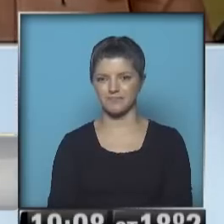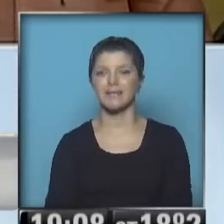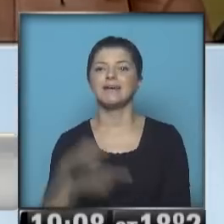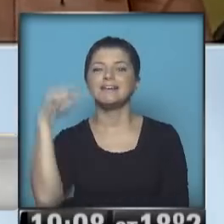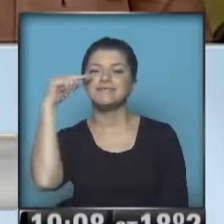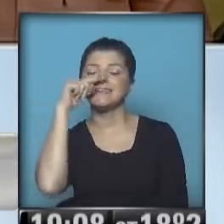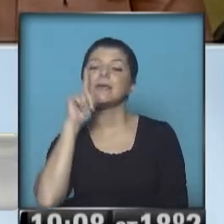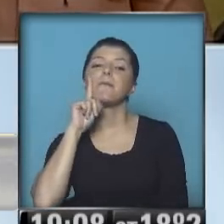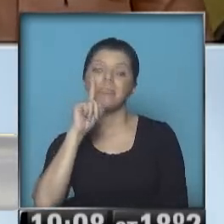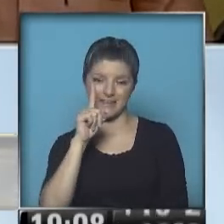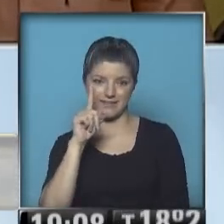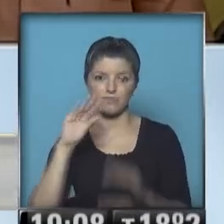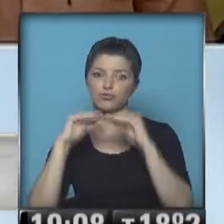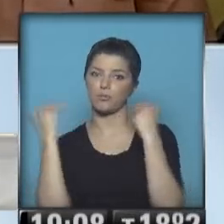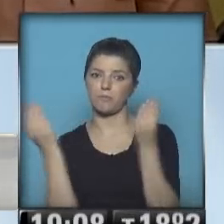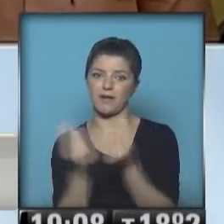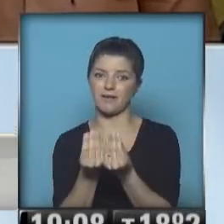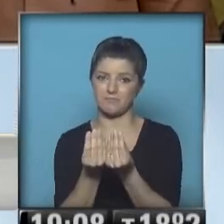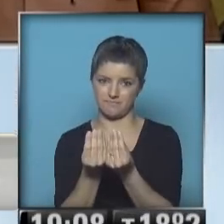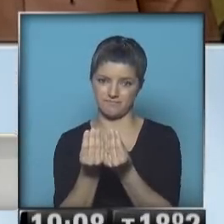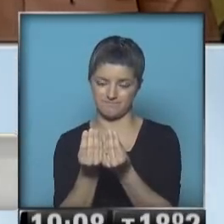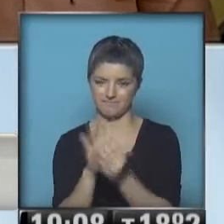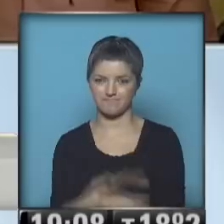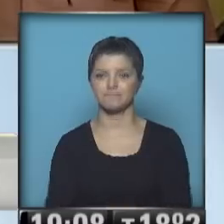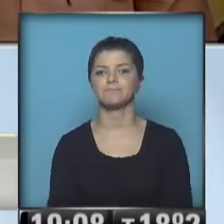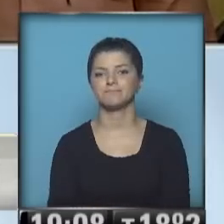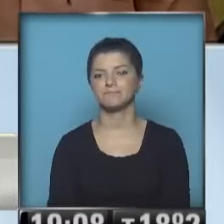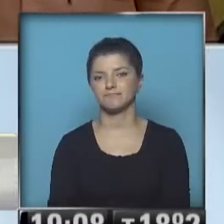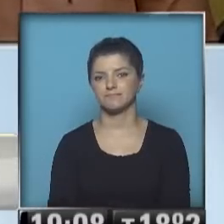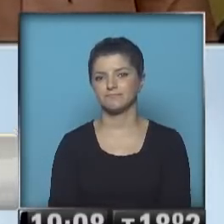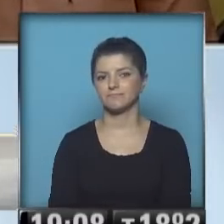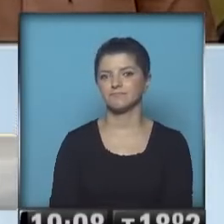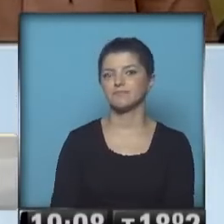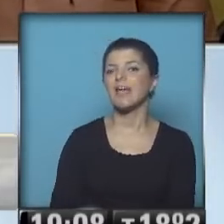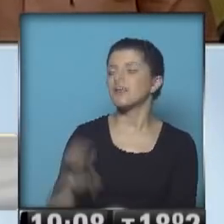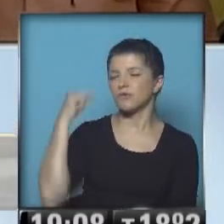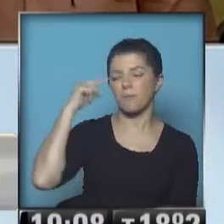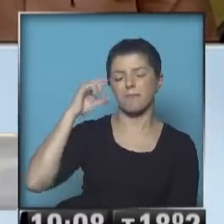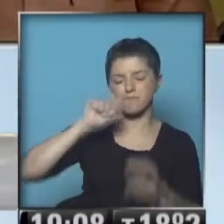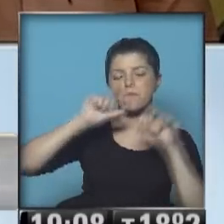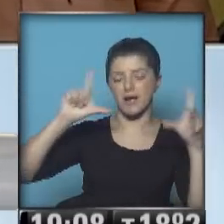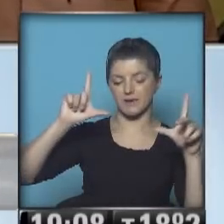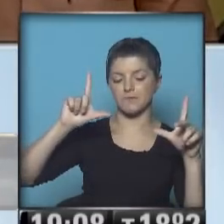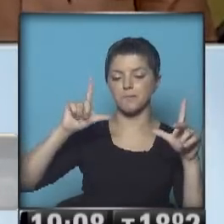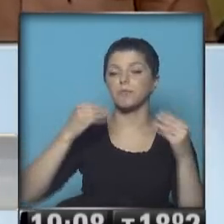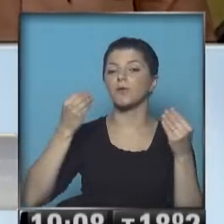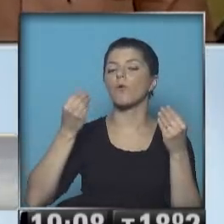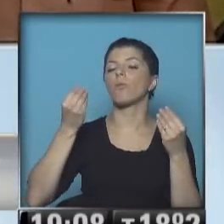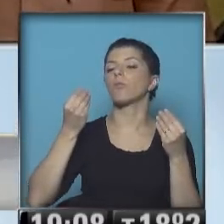7.000 habitantes somos nosotros aquí, San Pedro de Colalao. Sí. Me imagino, cuando